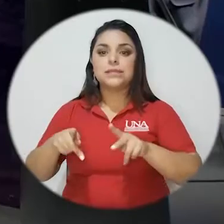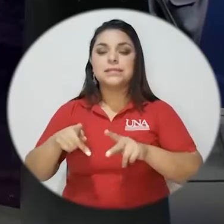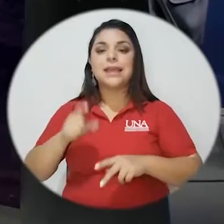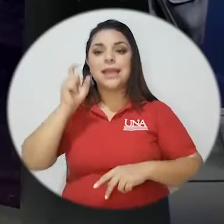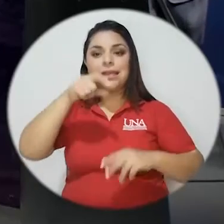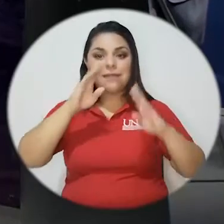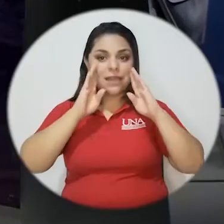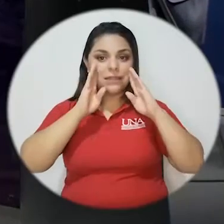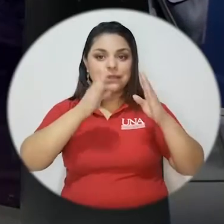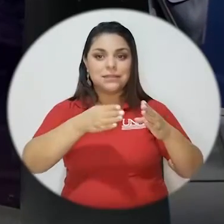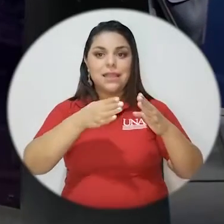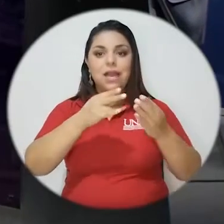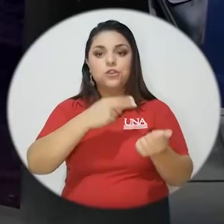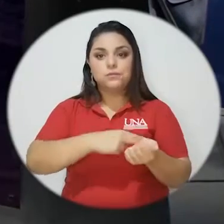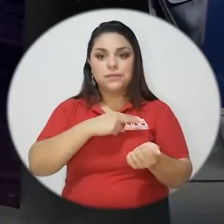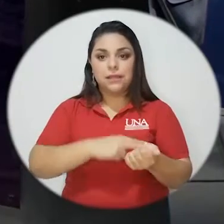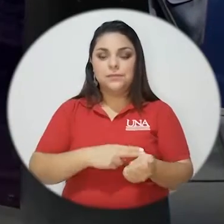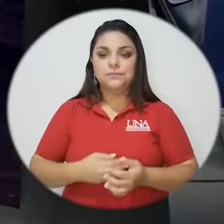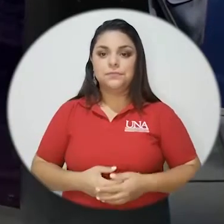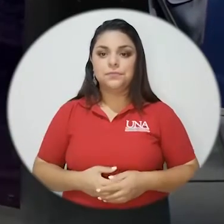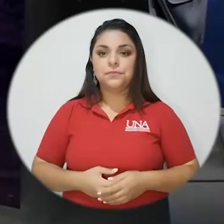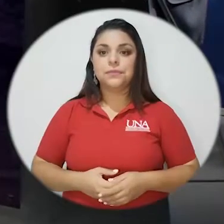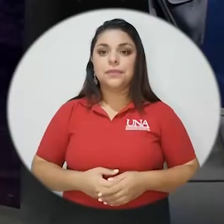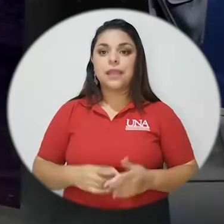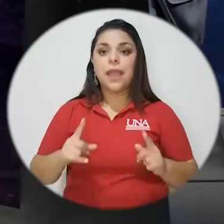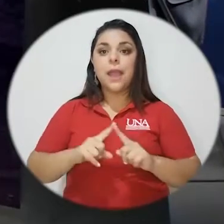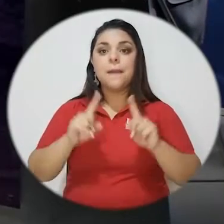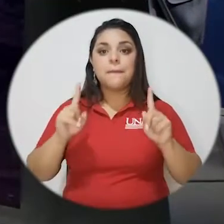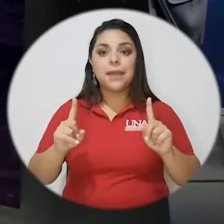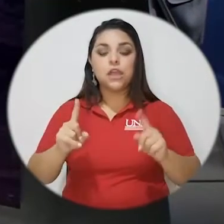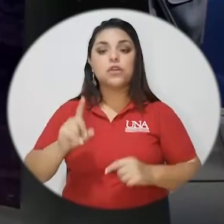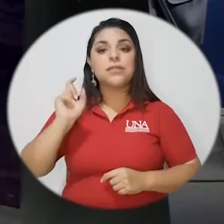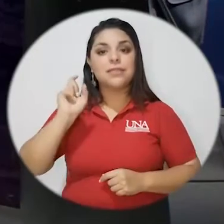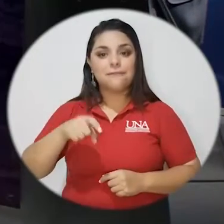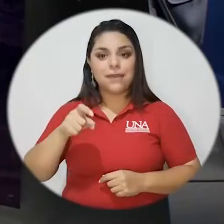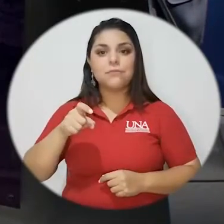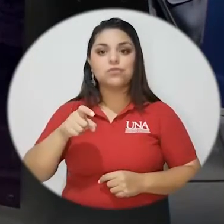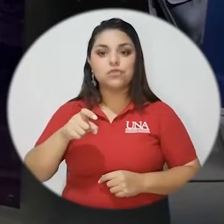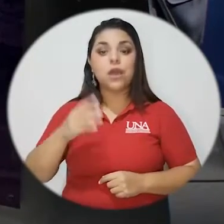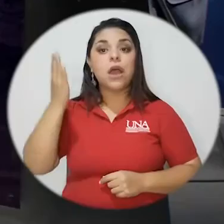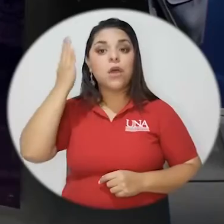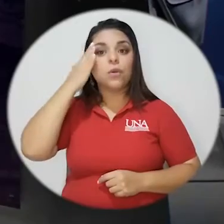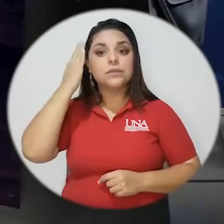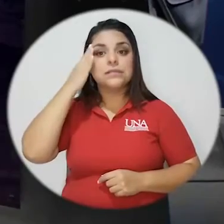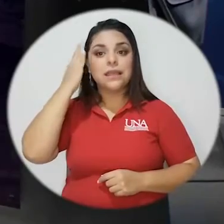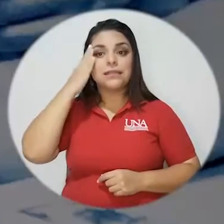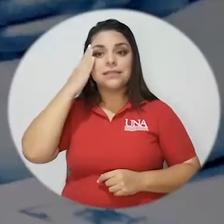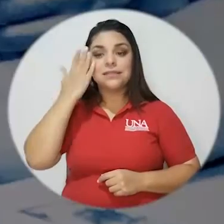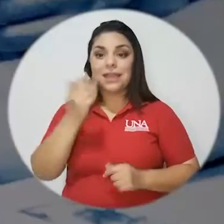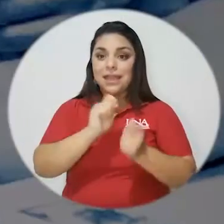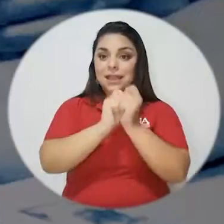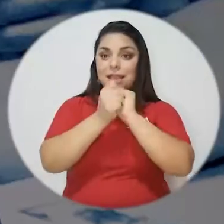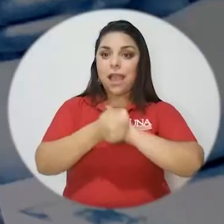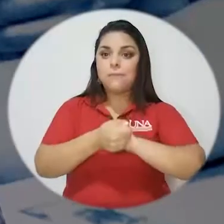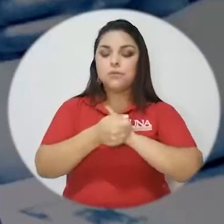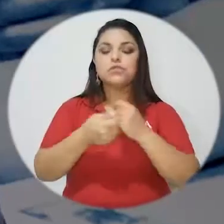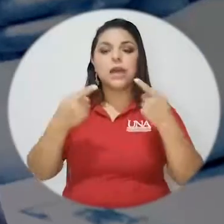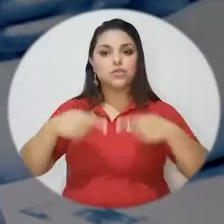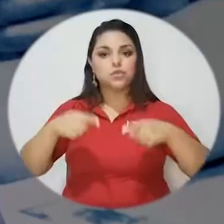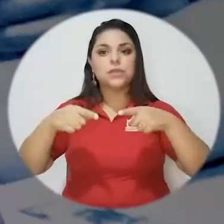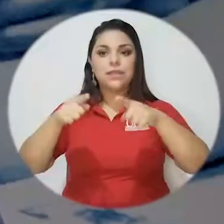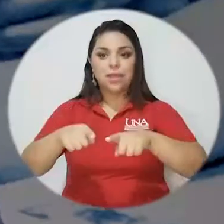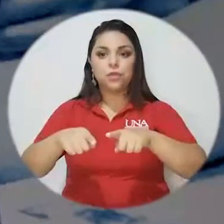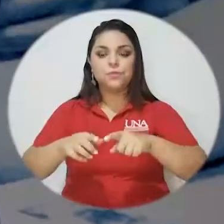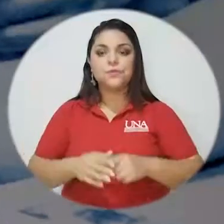en las personas que tienen que ser atendidas a nivel hospitalario. Pero tenemos que estar conscientes de que el